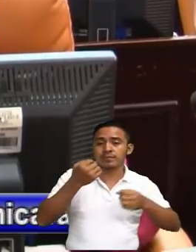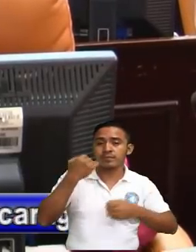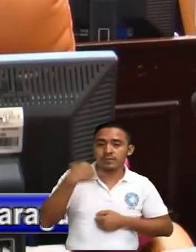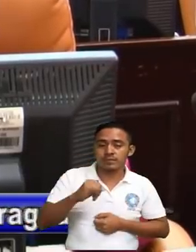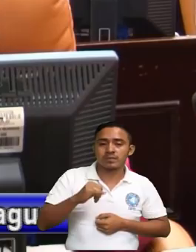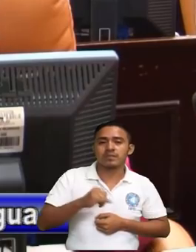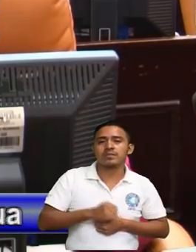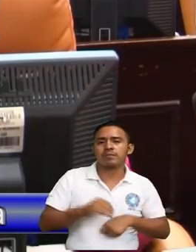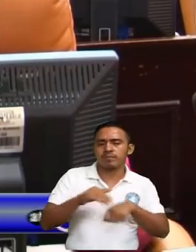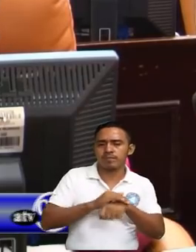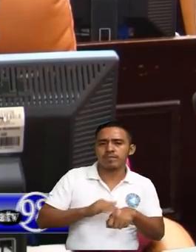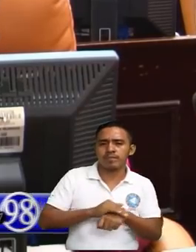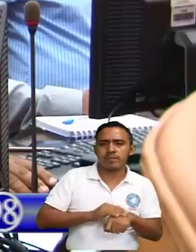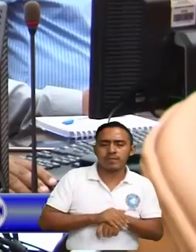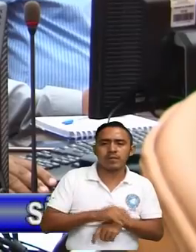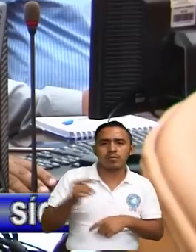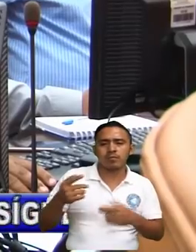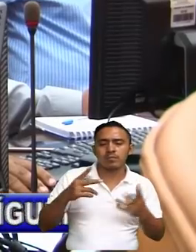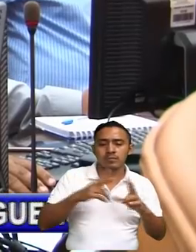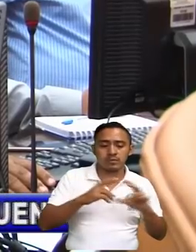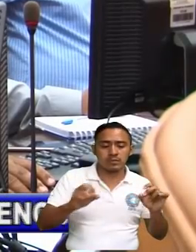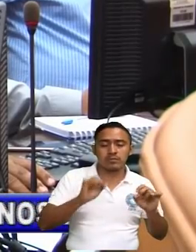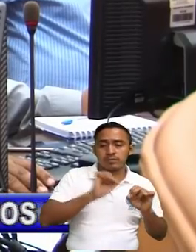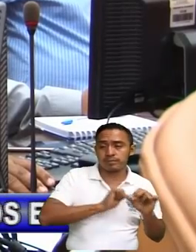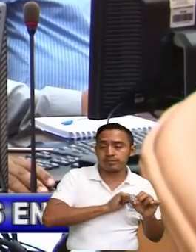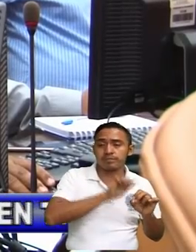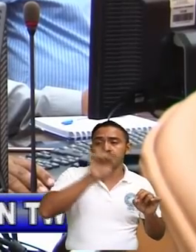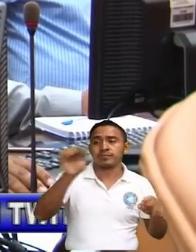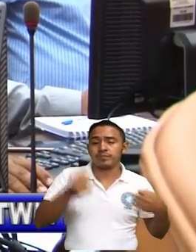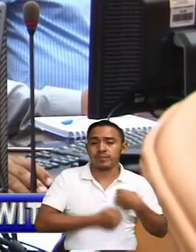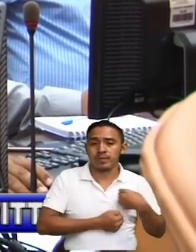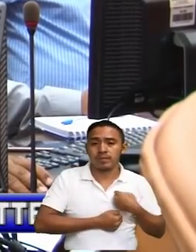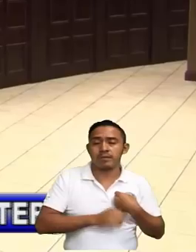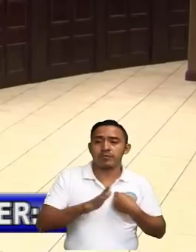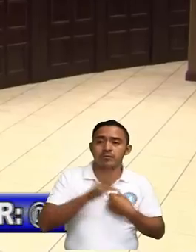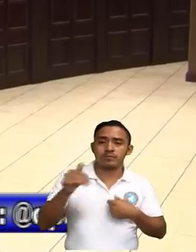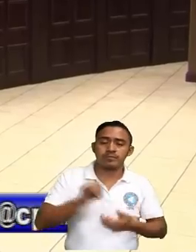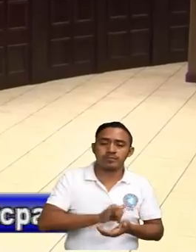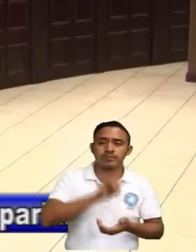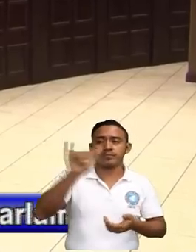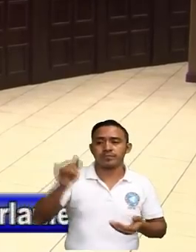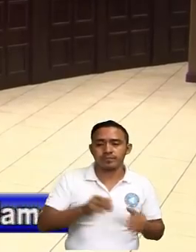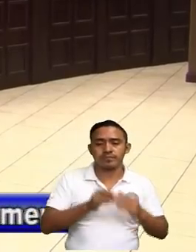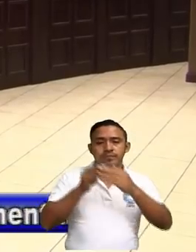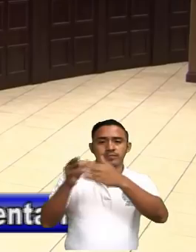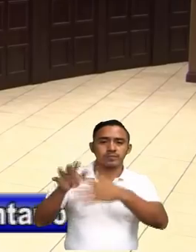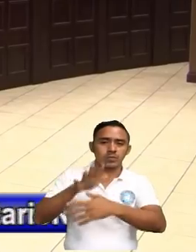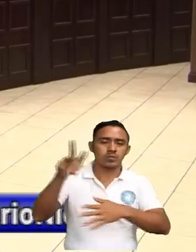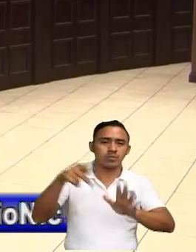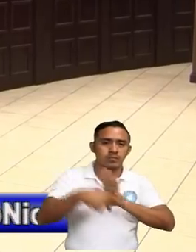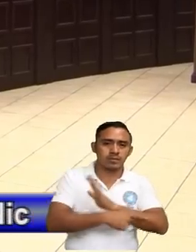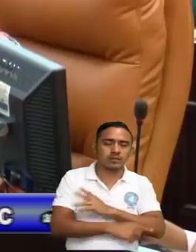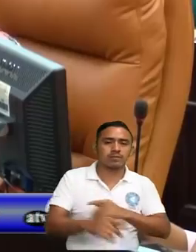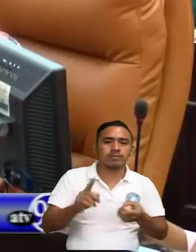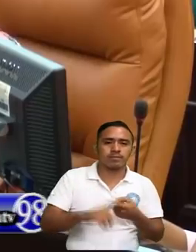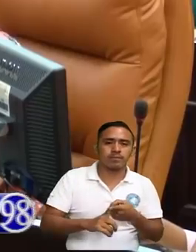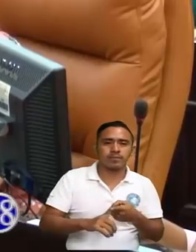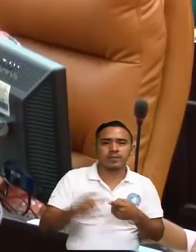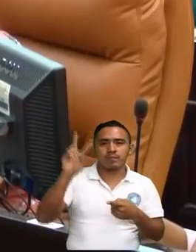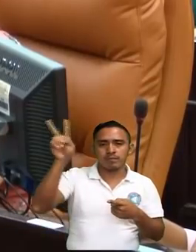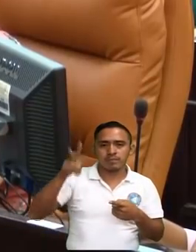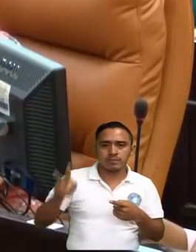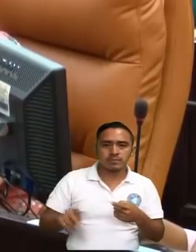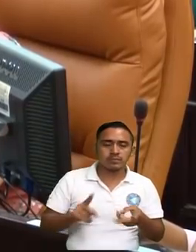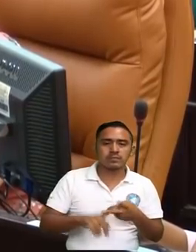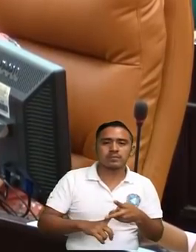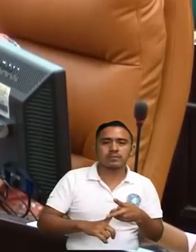también autoriza la salida de tropas rotativas de efectivos militares, naves y aeronaves nicaragüenses hacia la República Bolivariana de